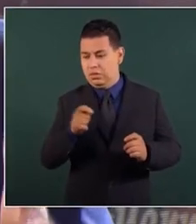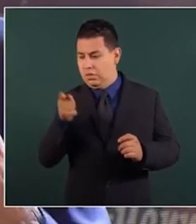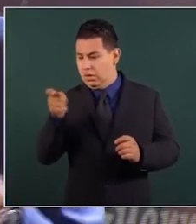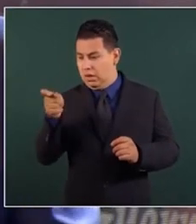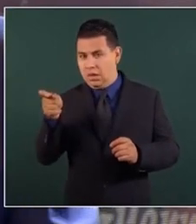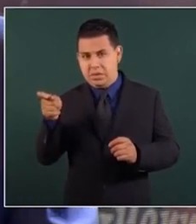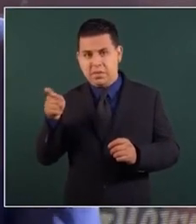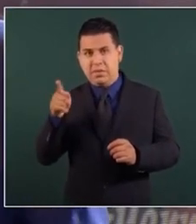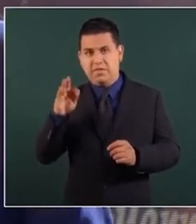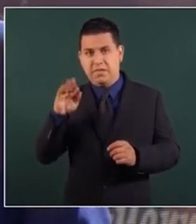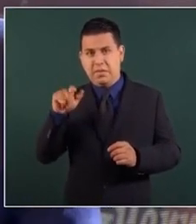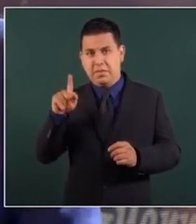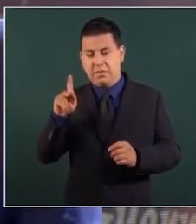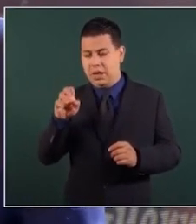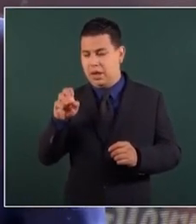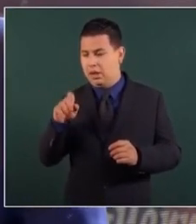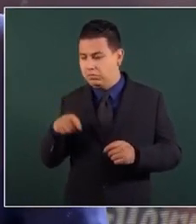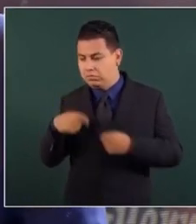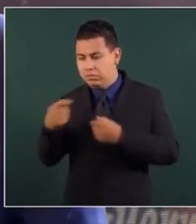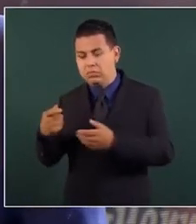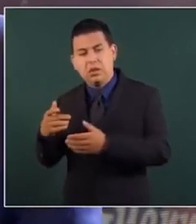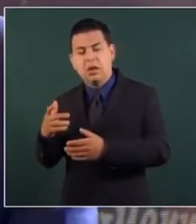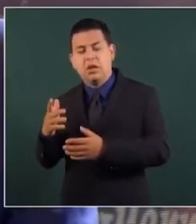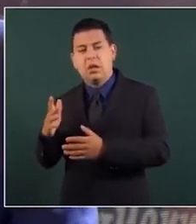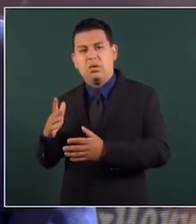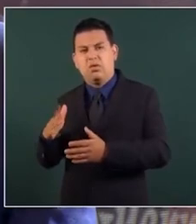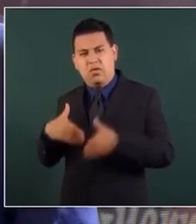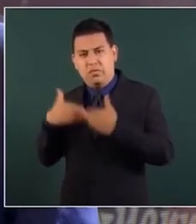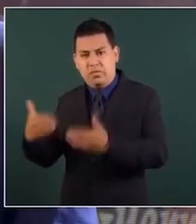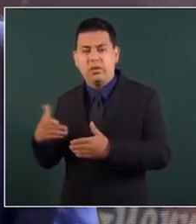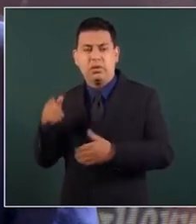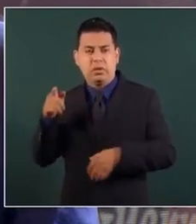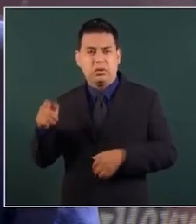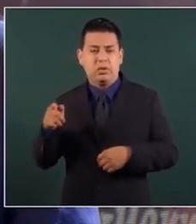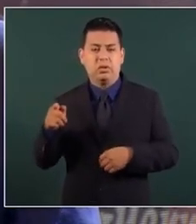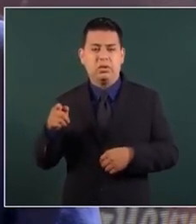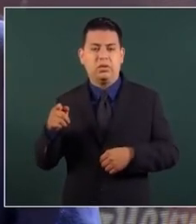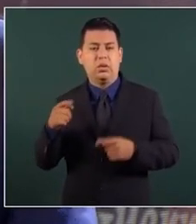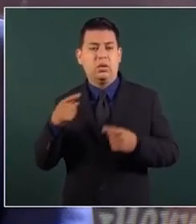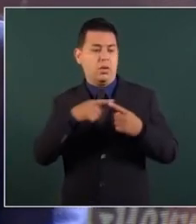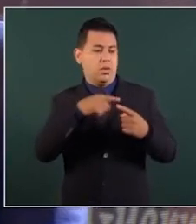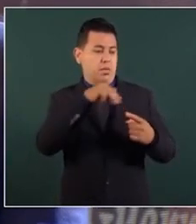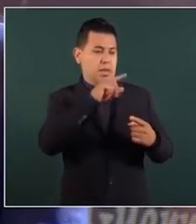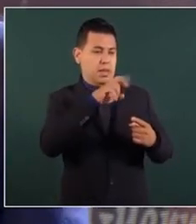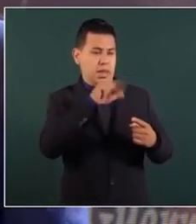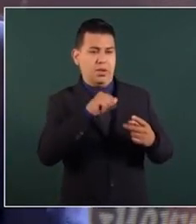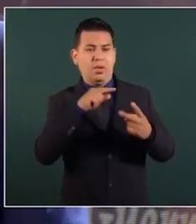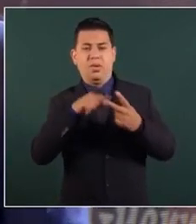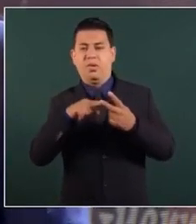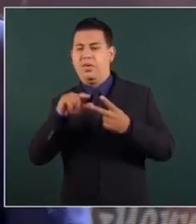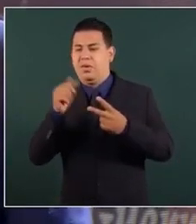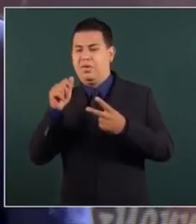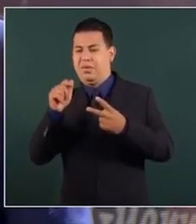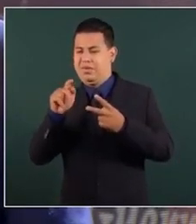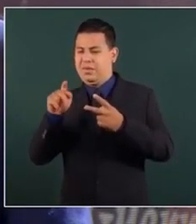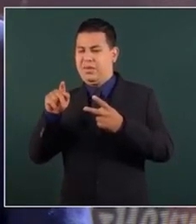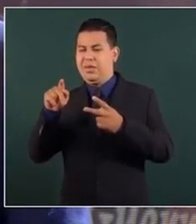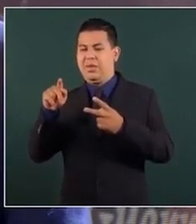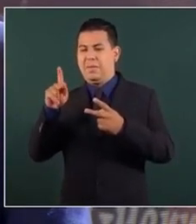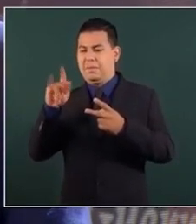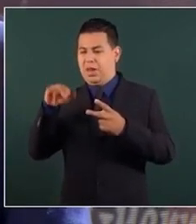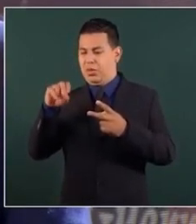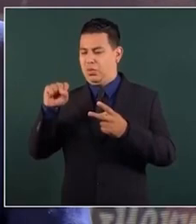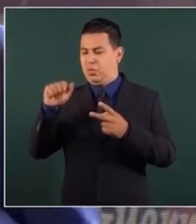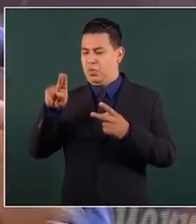que estuvo detenido en Palacio Nacional junto con el presidente Madero, junto con el vicepresidente Pino